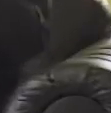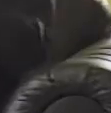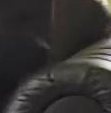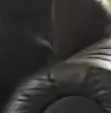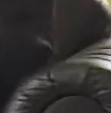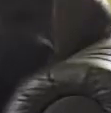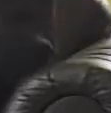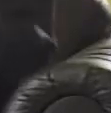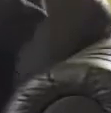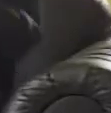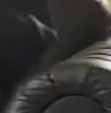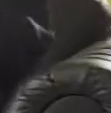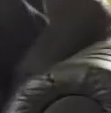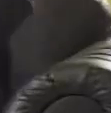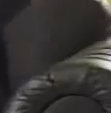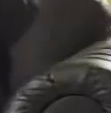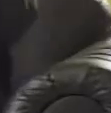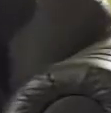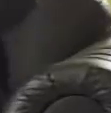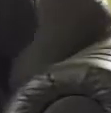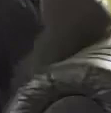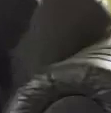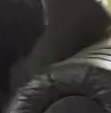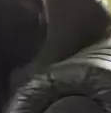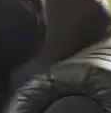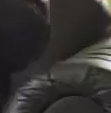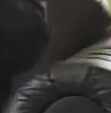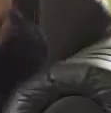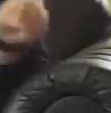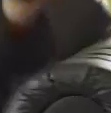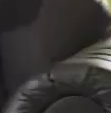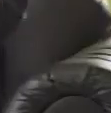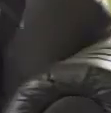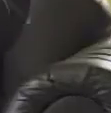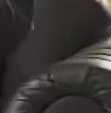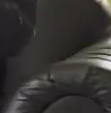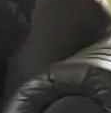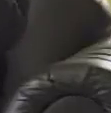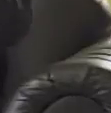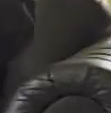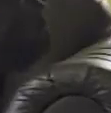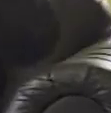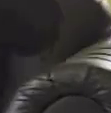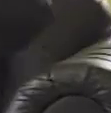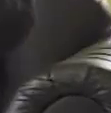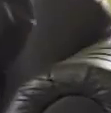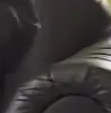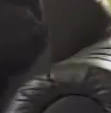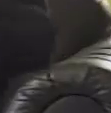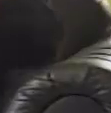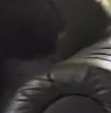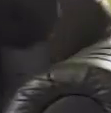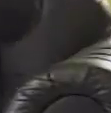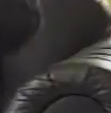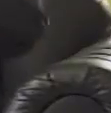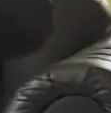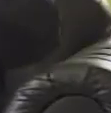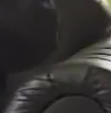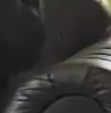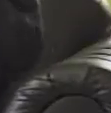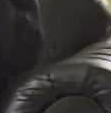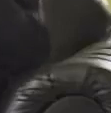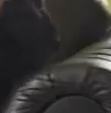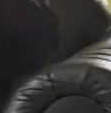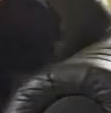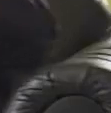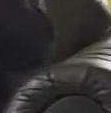nuevas, me sentía bien. Durante 2 años aprendí. Ya lista, pude